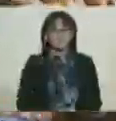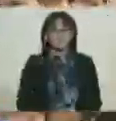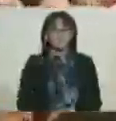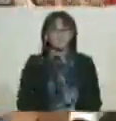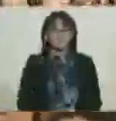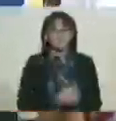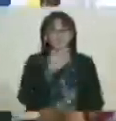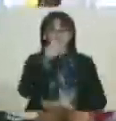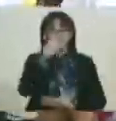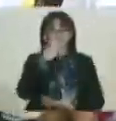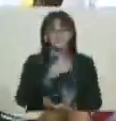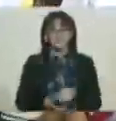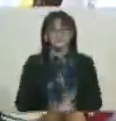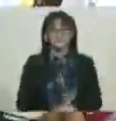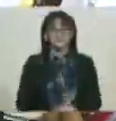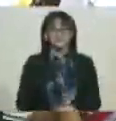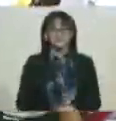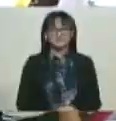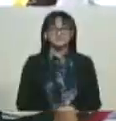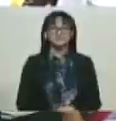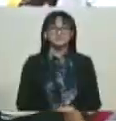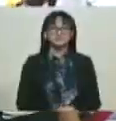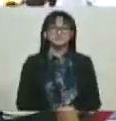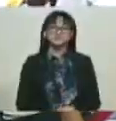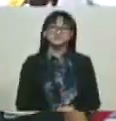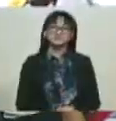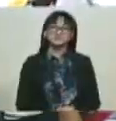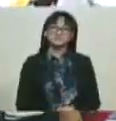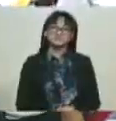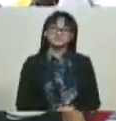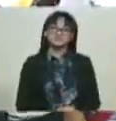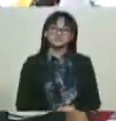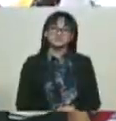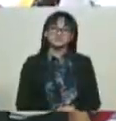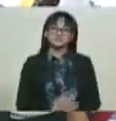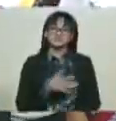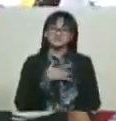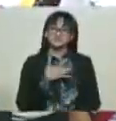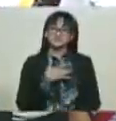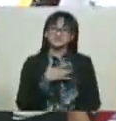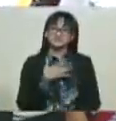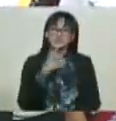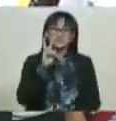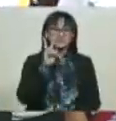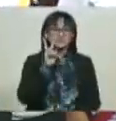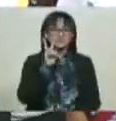ay ay ay ay es lo que siento cuando veo